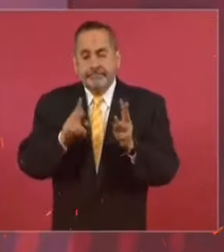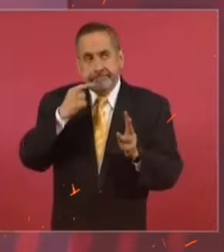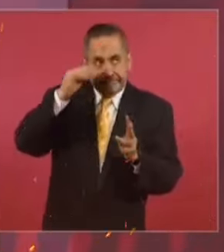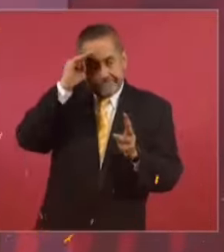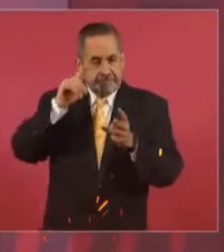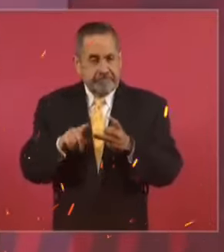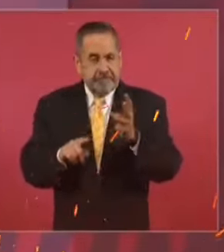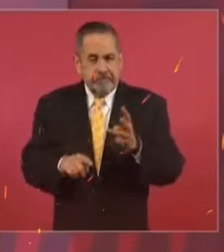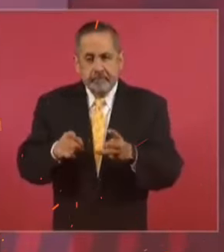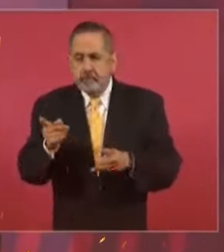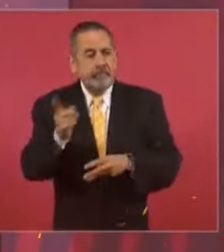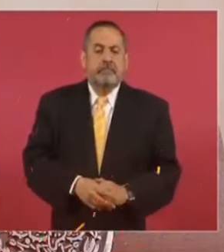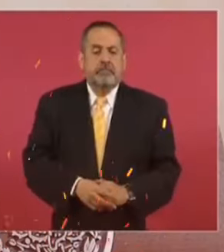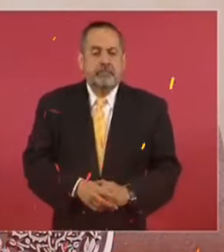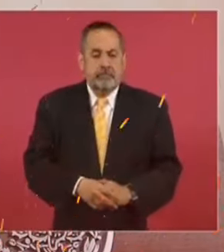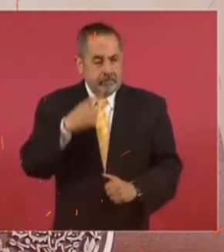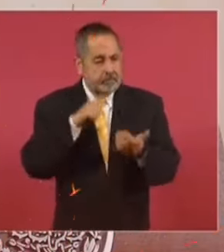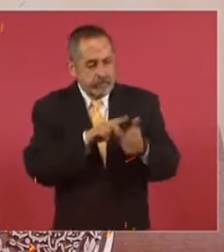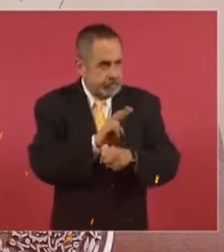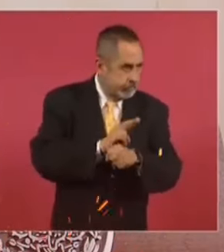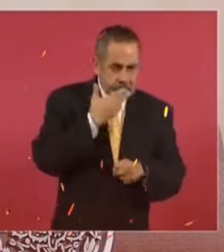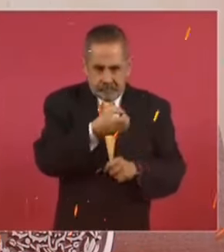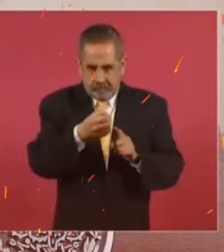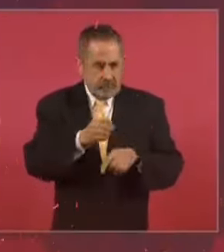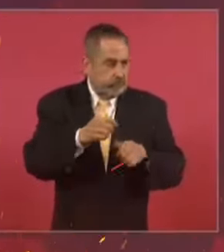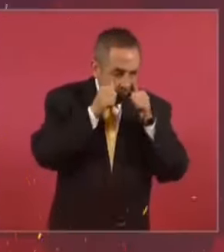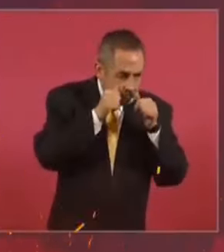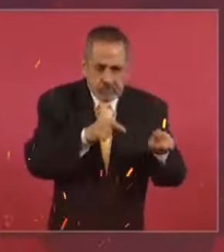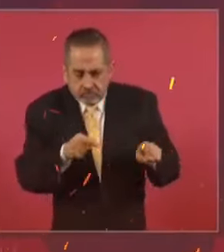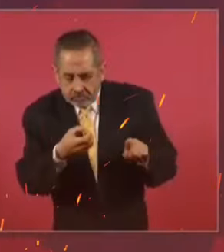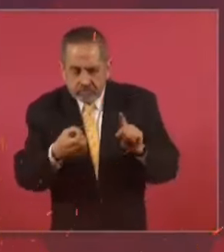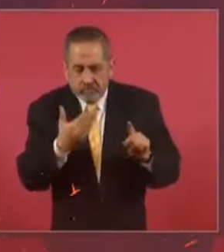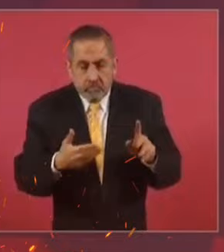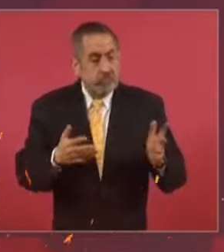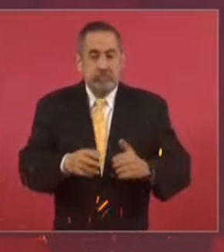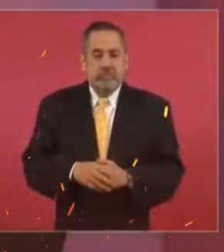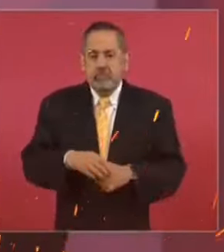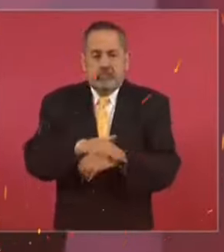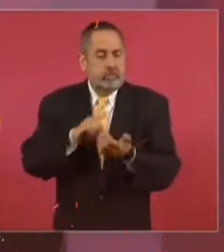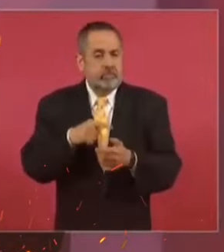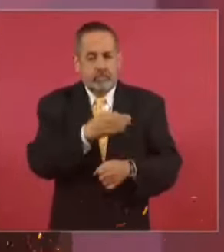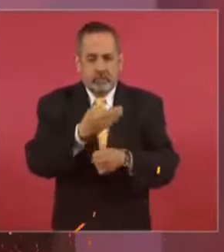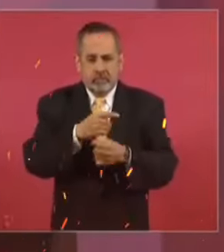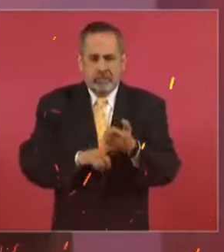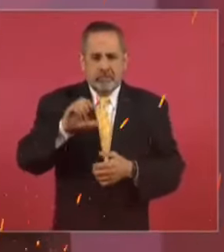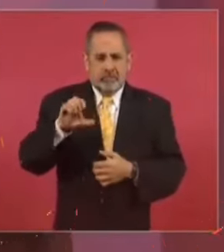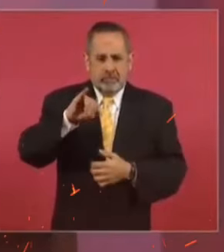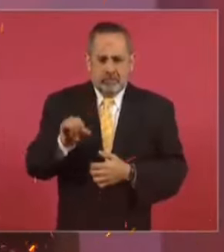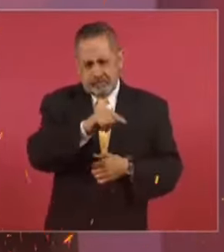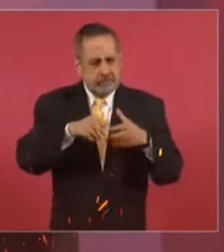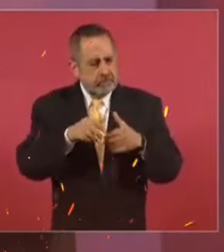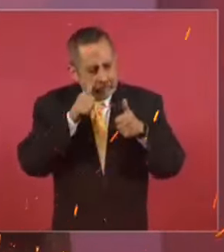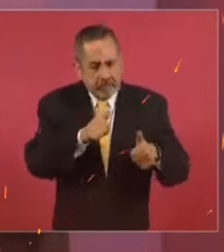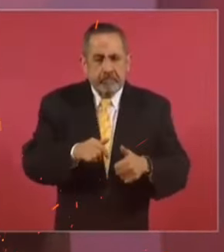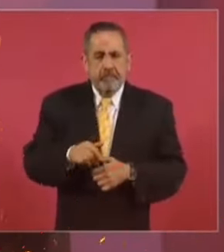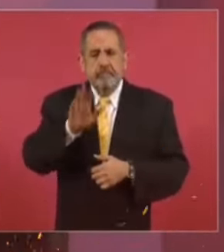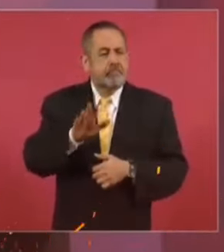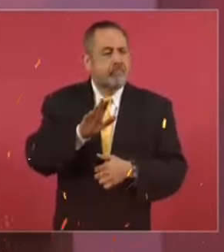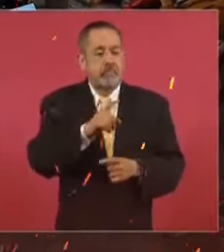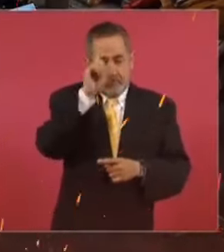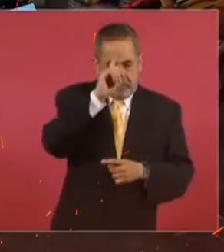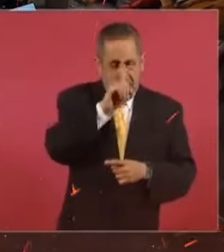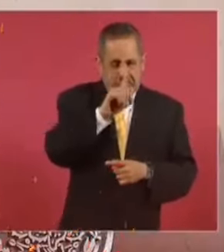también a vigilarlos, a supervisarlos, a fiscalizarlos? Porque actualmente existe el Consejo de la Judicatura, que es como un